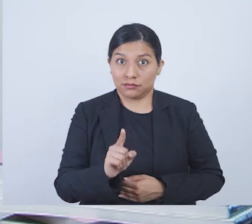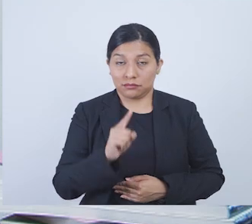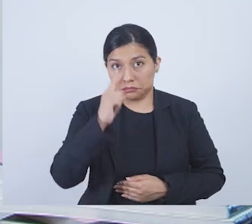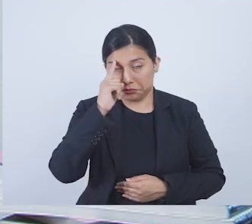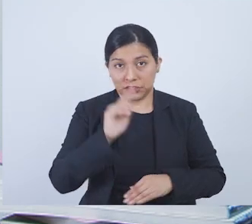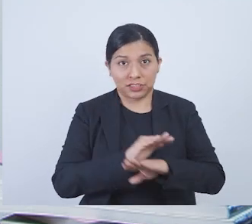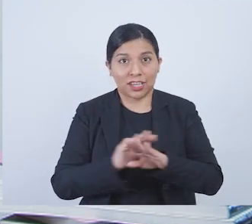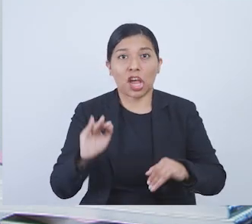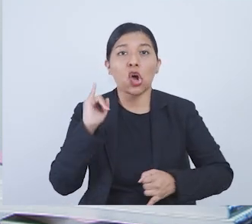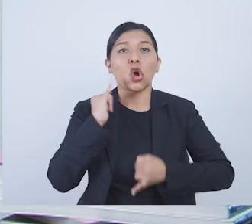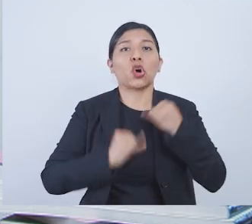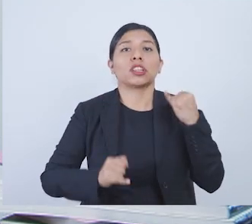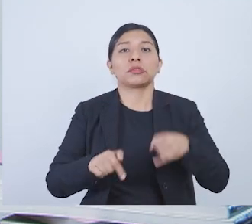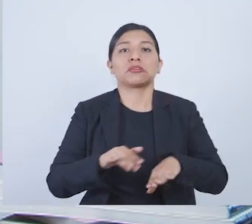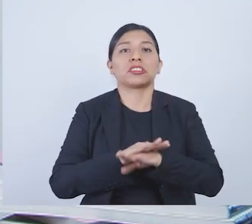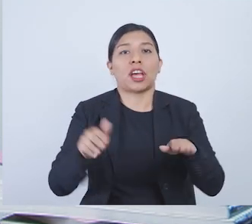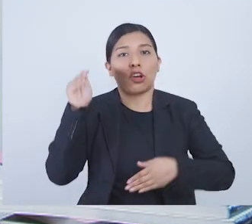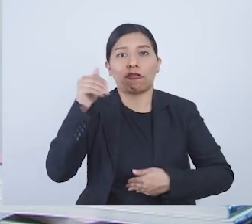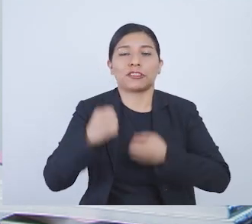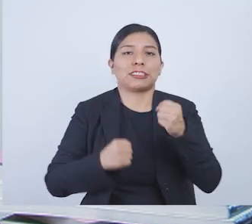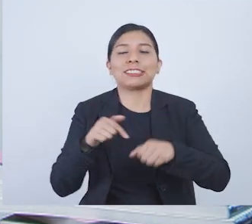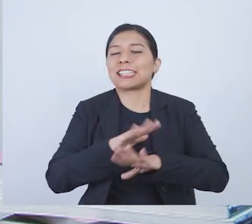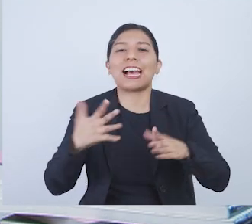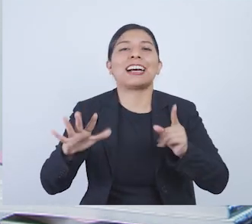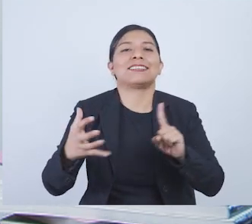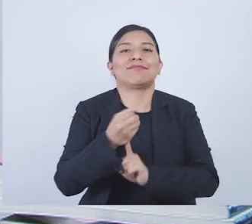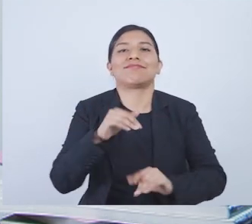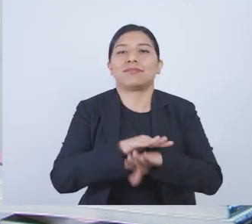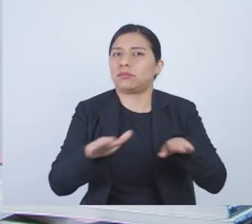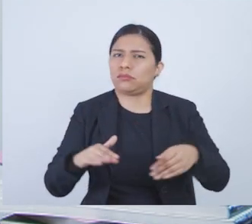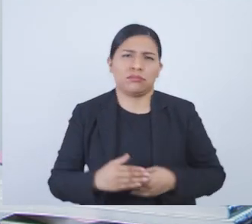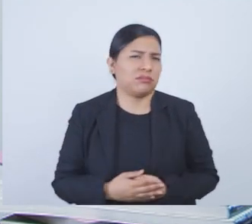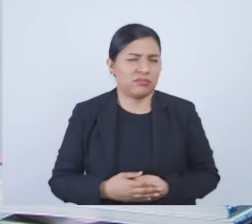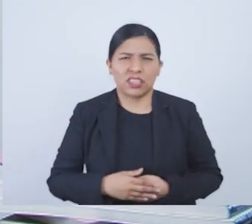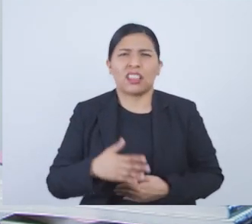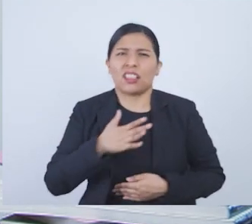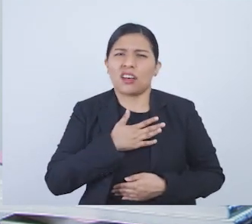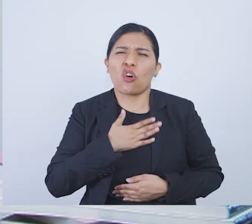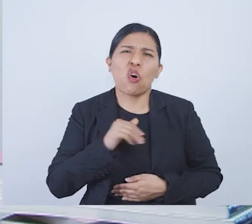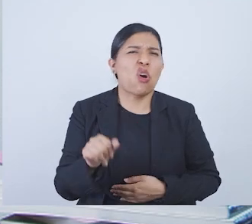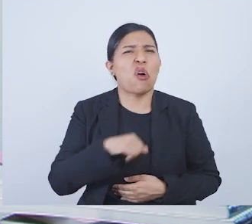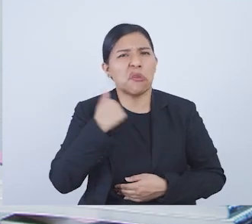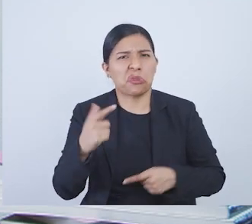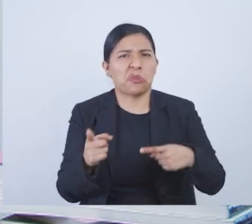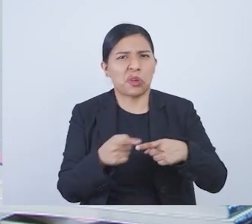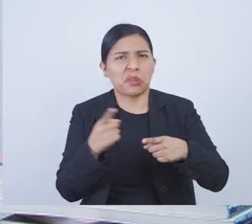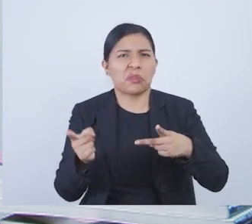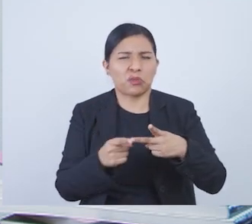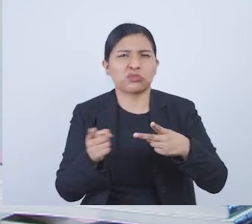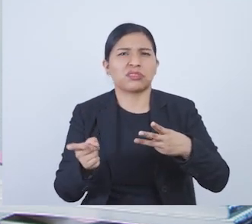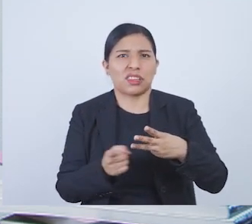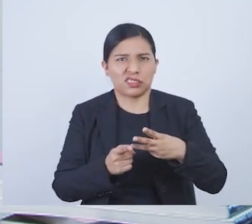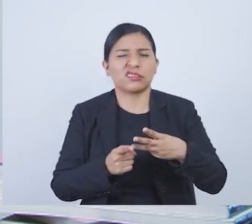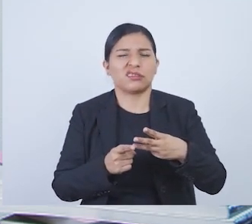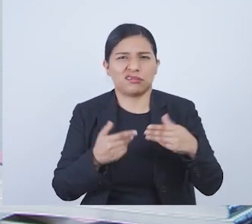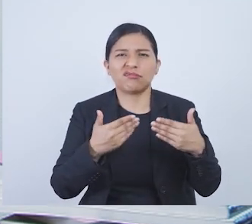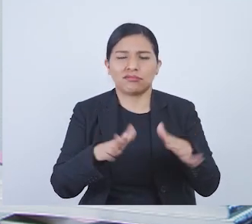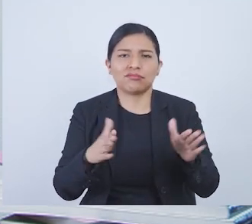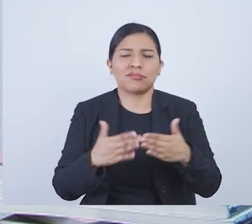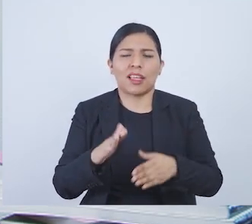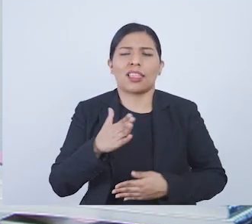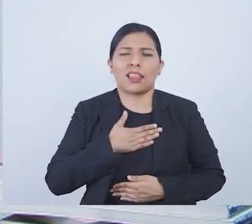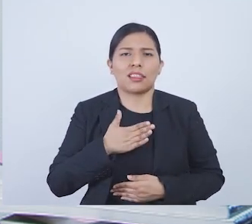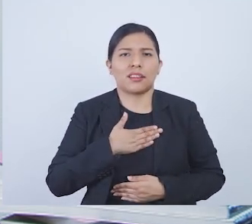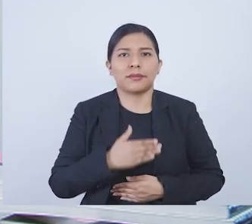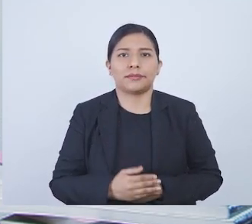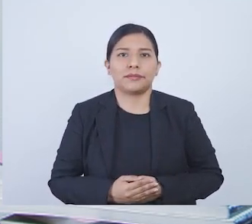último enfoque que hay en la educación física. Han habido 3 enfoques posteriores al enfoque motriz de